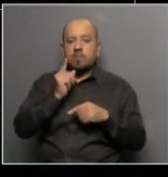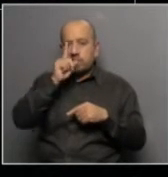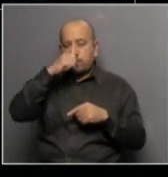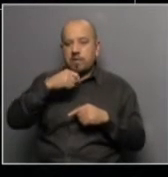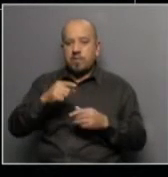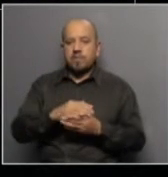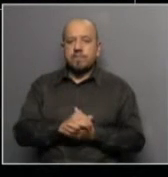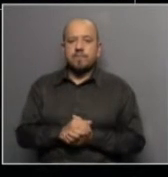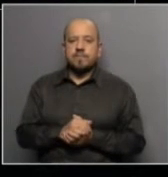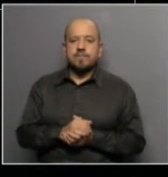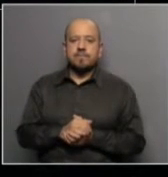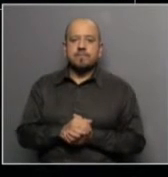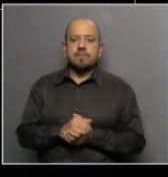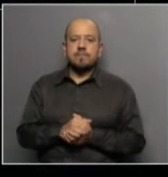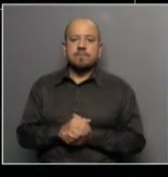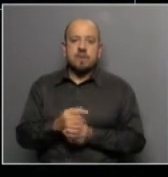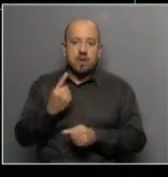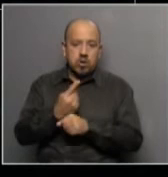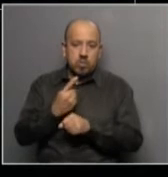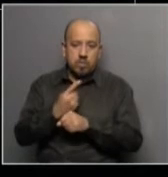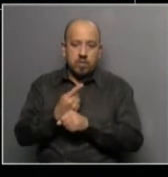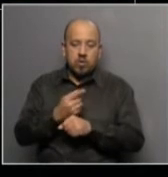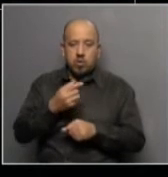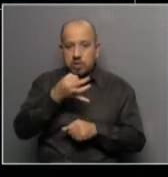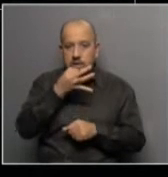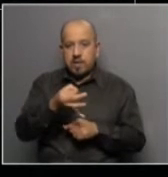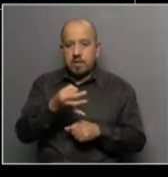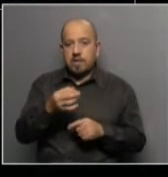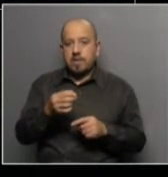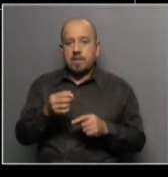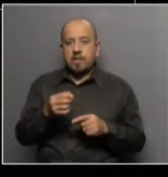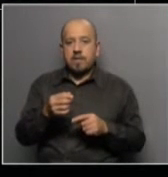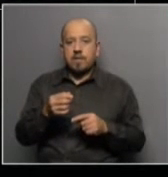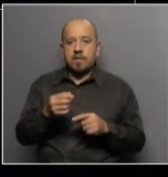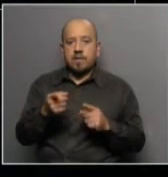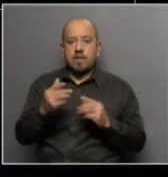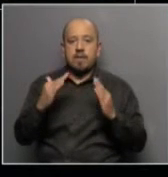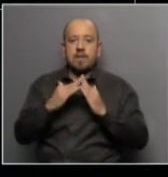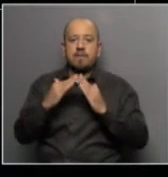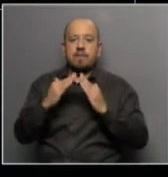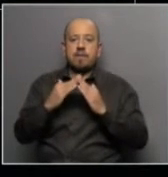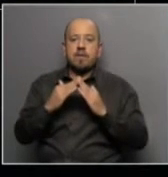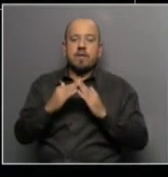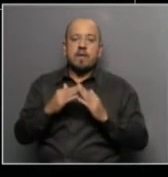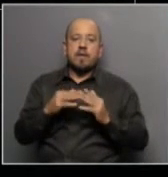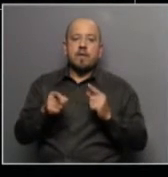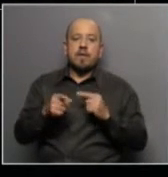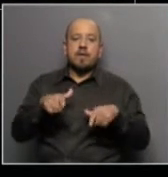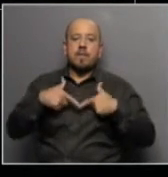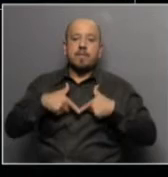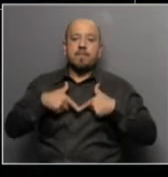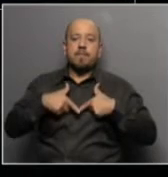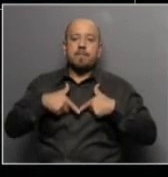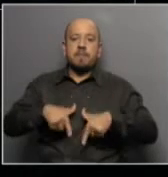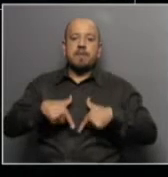montevideana? Bueno, lo primero, como les comentaba antes, la vivienda la tiene que proveer el Ministerio de